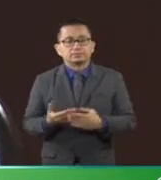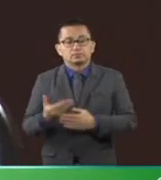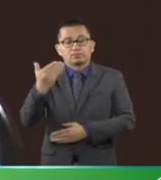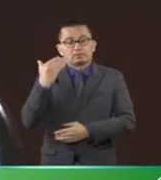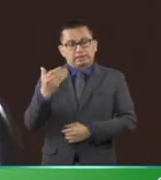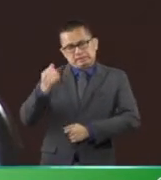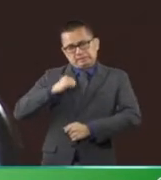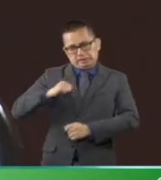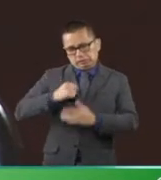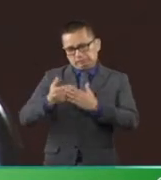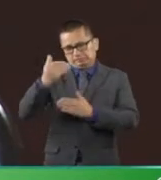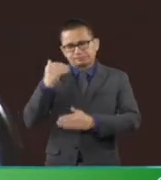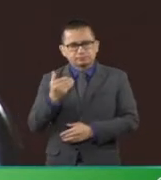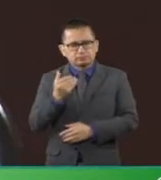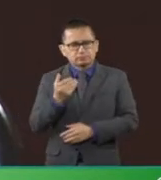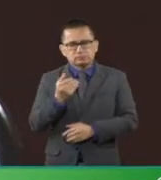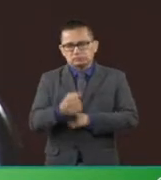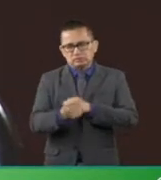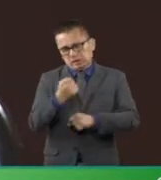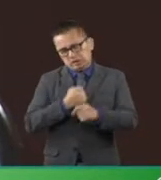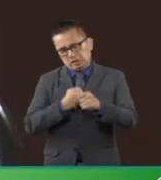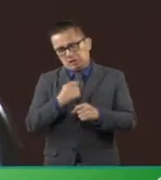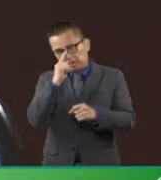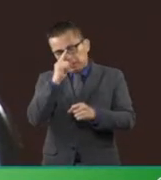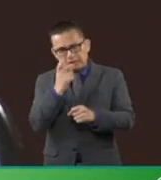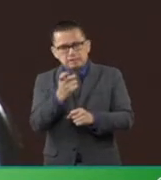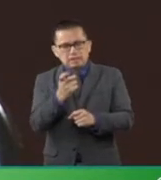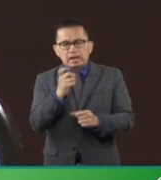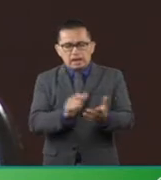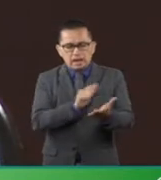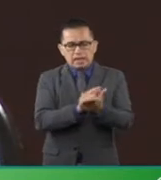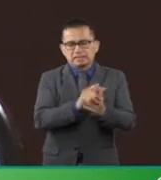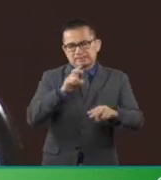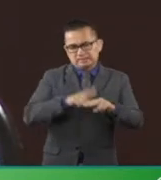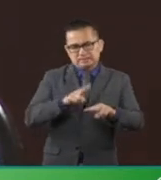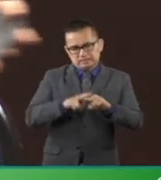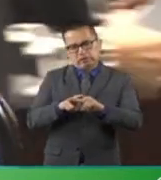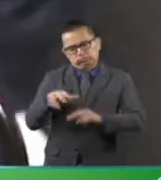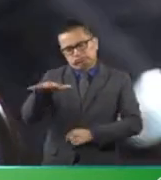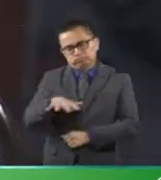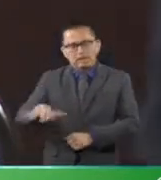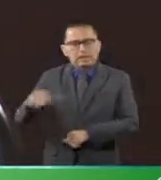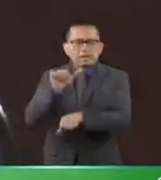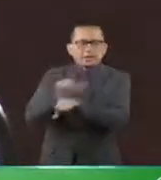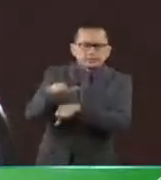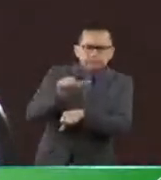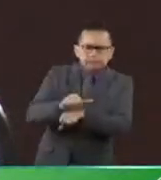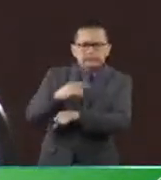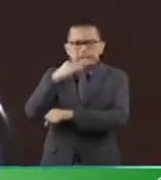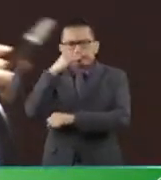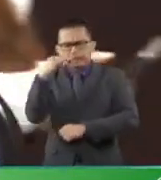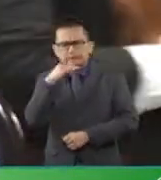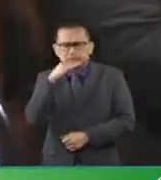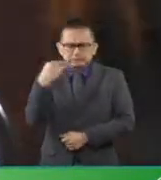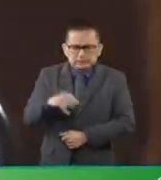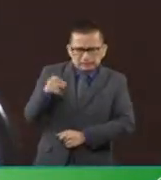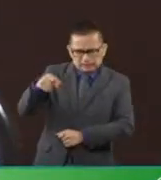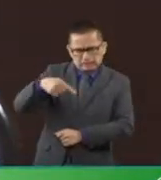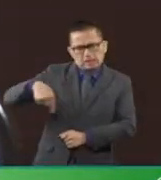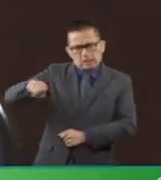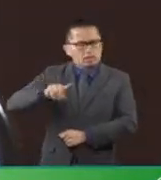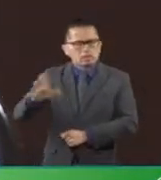le llamaron en Argentina y en Chile, el movimiento obrero de esos países, sobre todo era un movimiento de